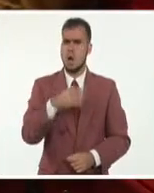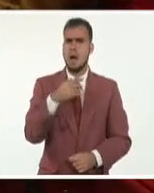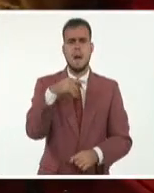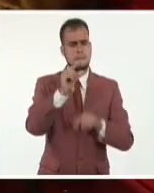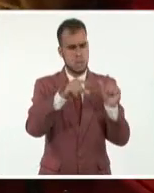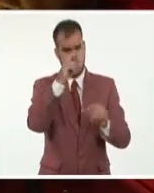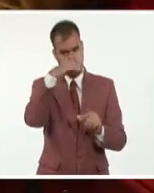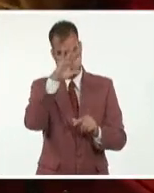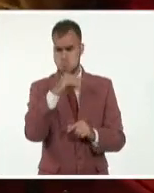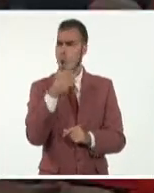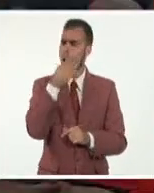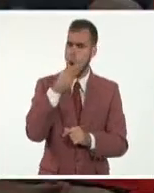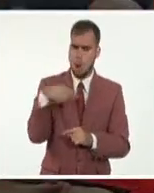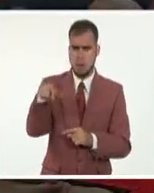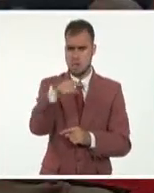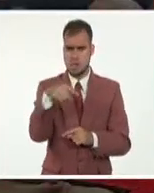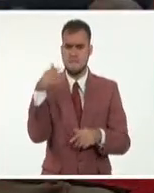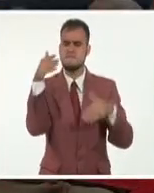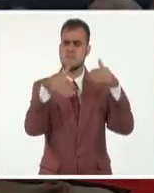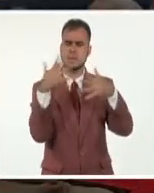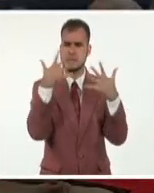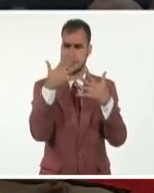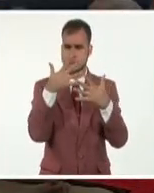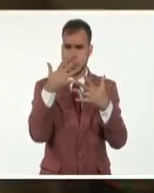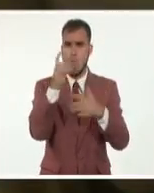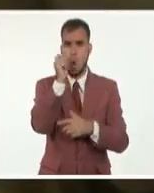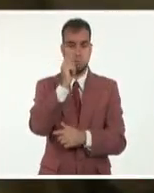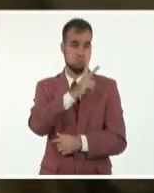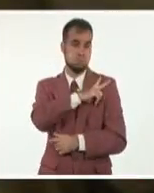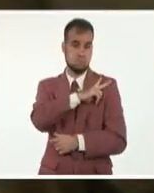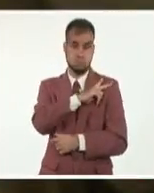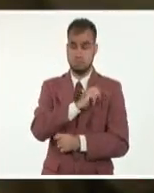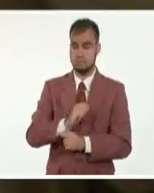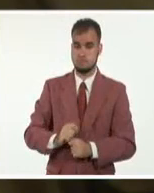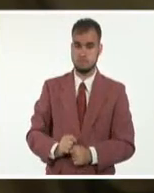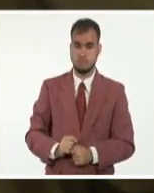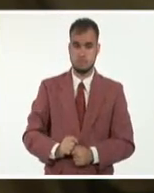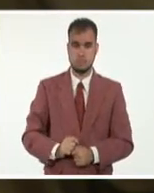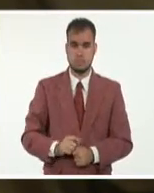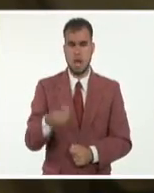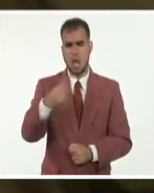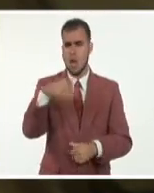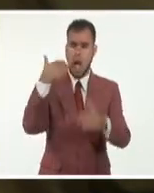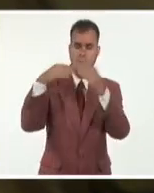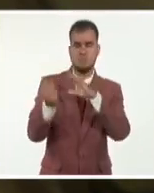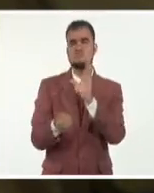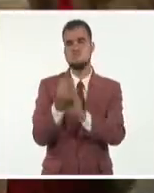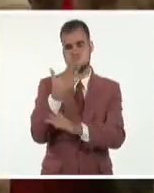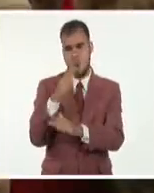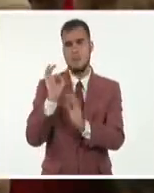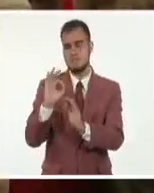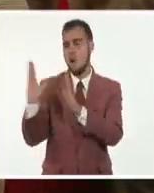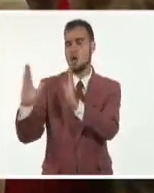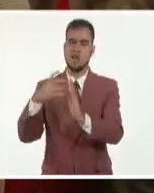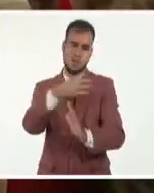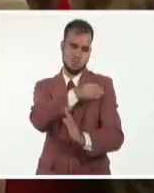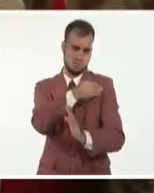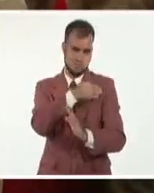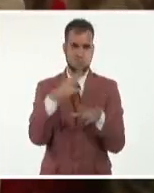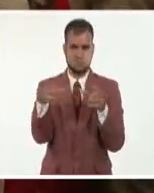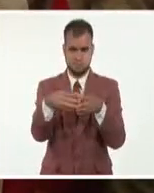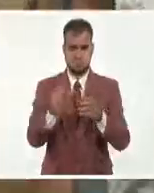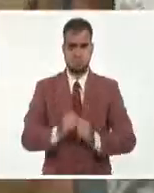estuvo presente el comandante de la Revolución Guillermo García Frías, jefe fundador del Ejército Occidental. En